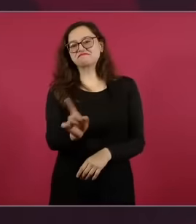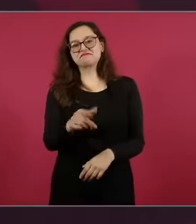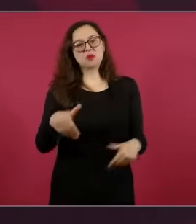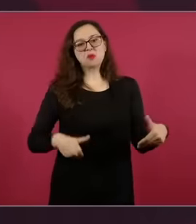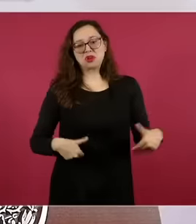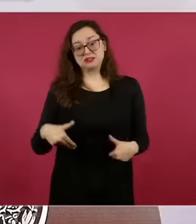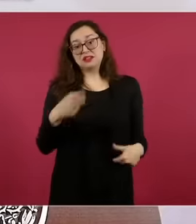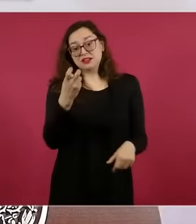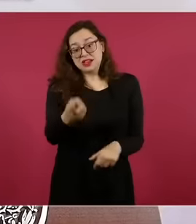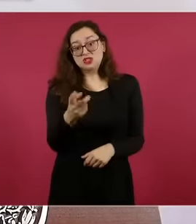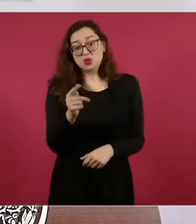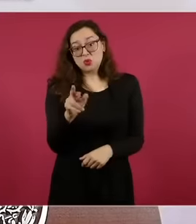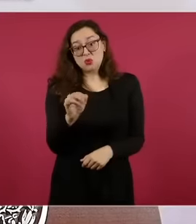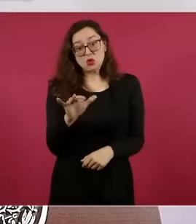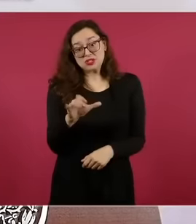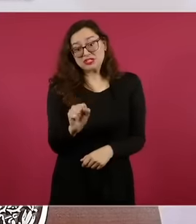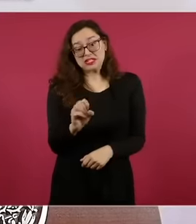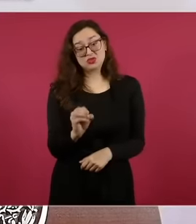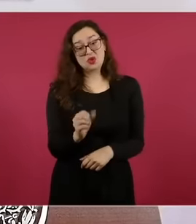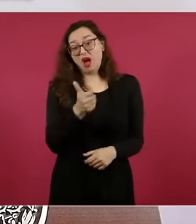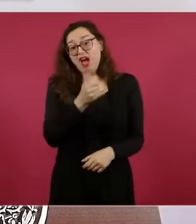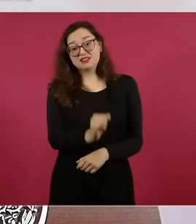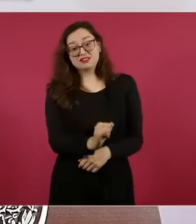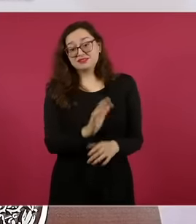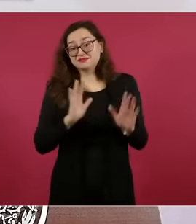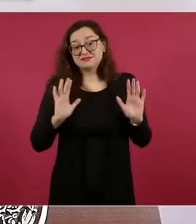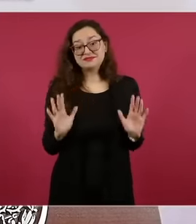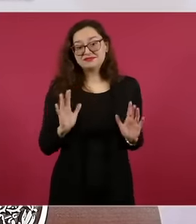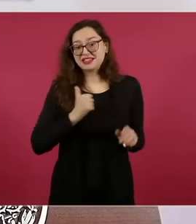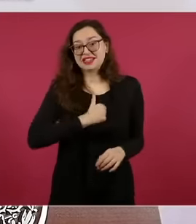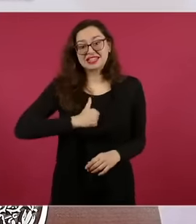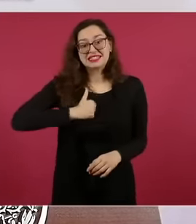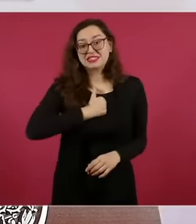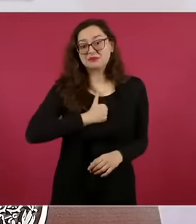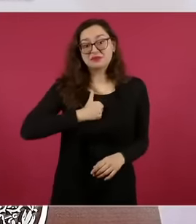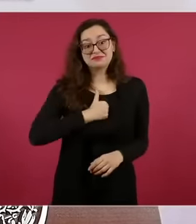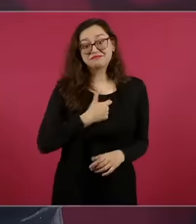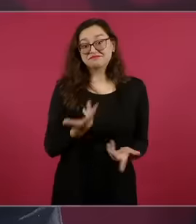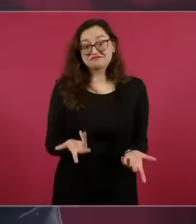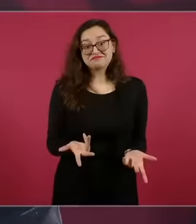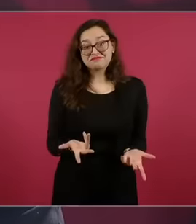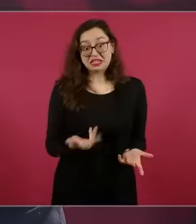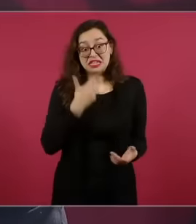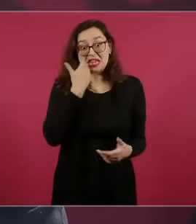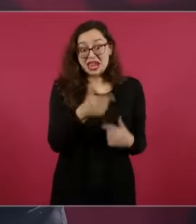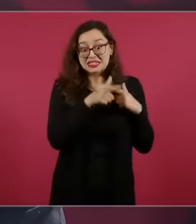ustedes, afianzar o querer, porque no pudieron.